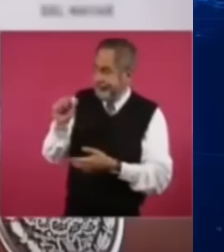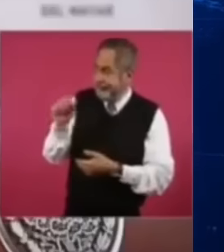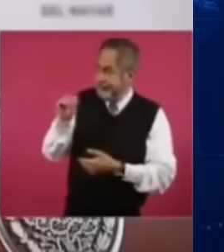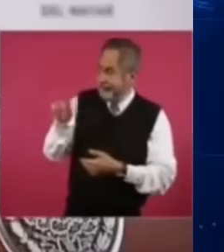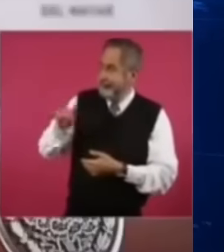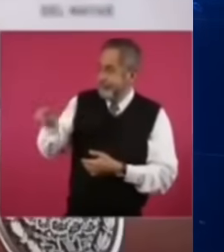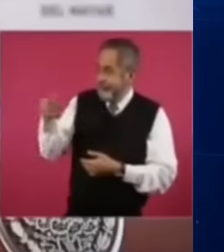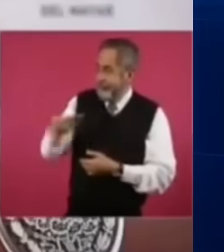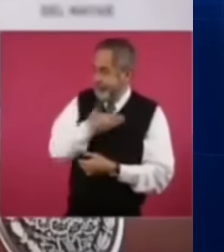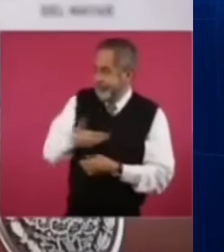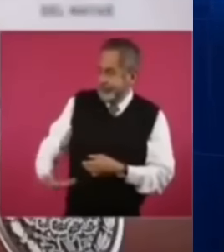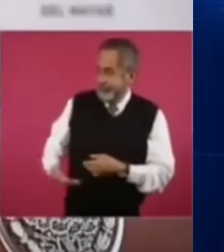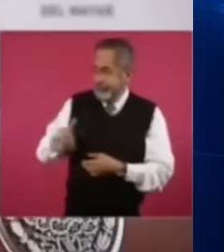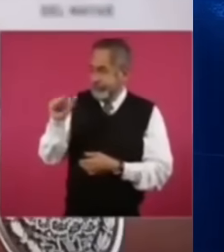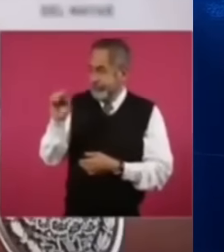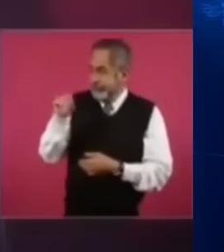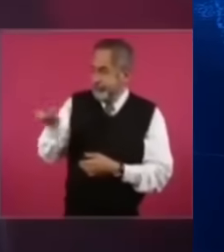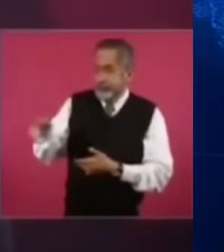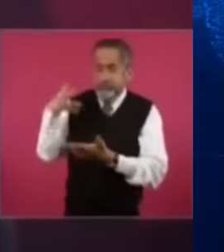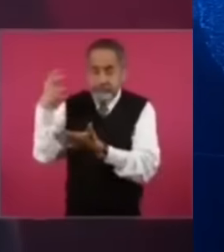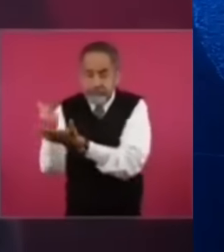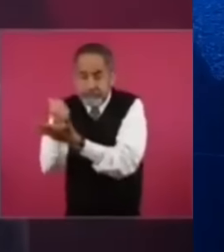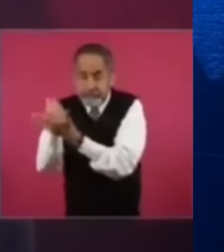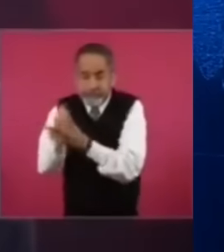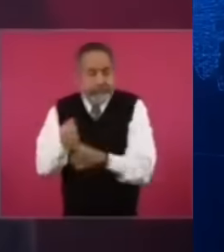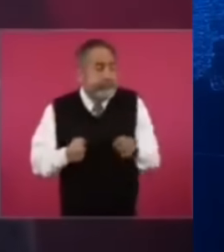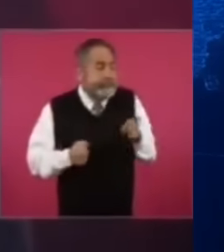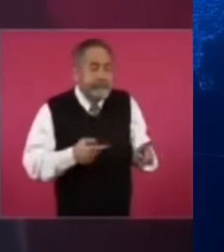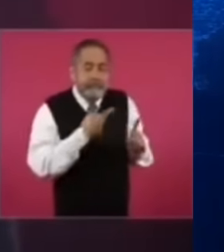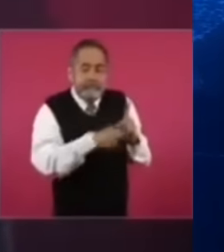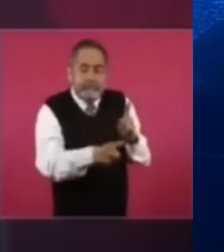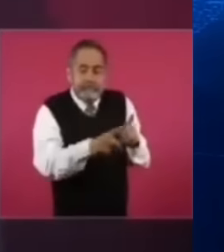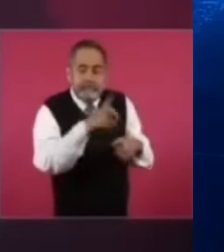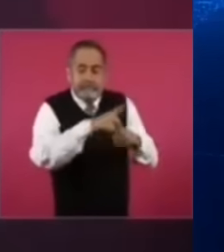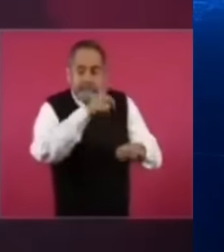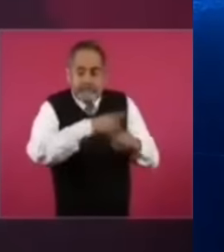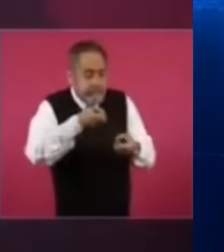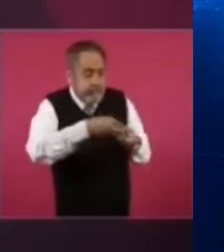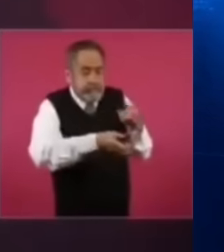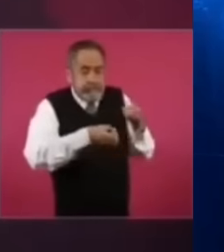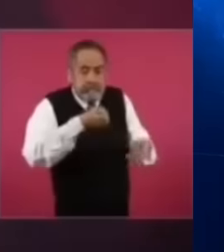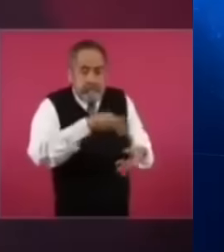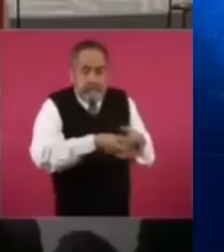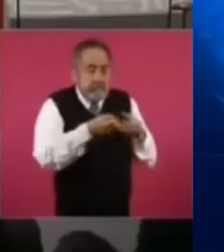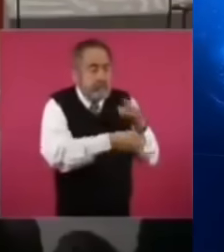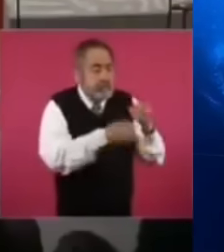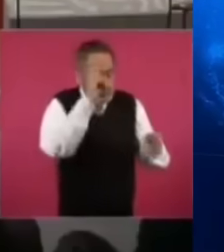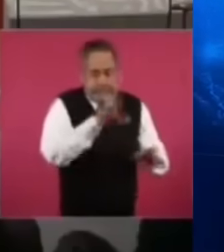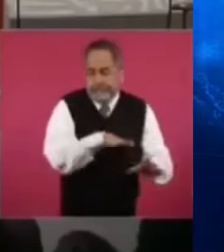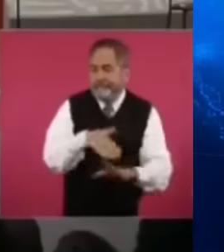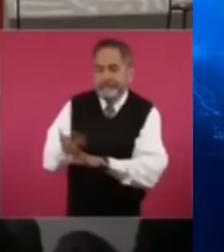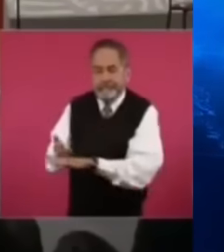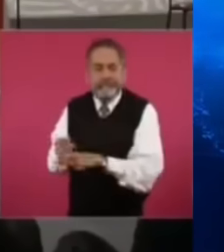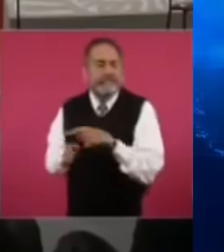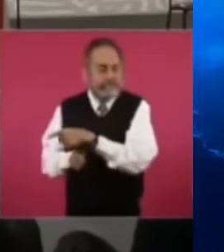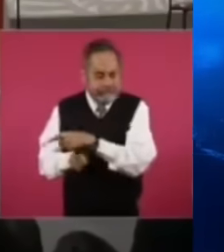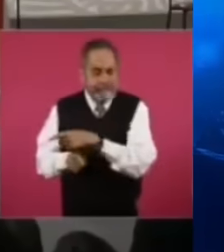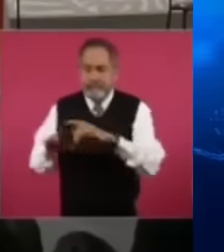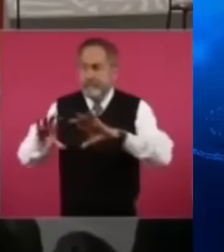presidente Andrés Manuel López Obrador y un Congreso con mayoría de